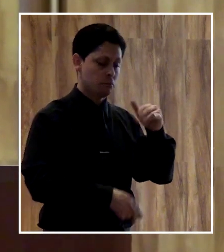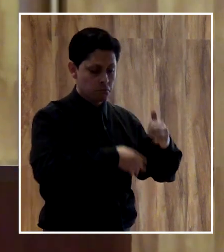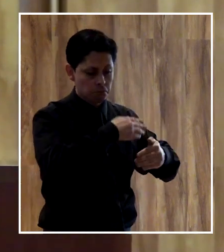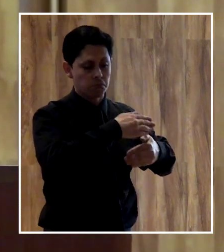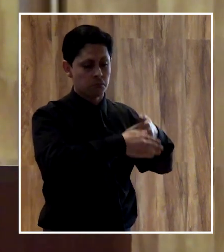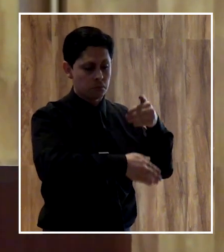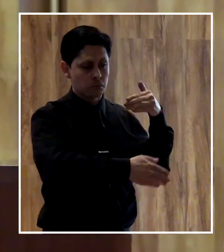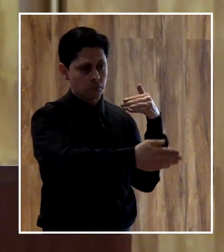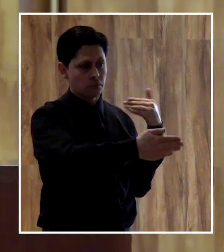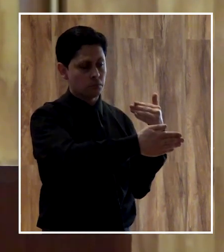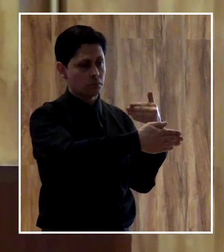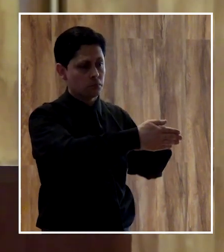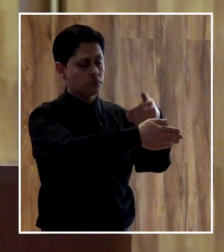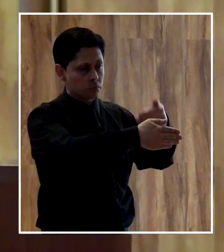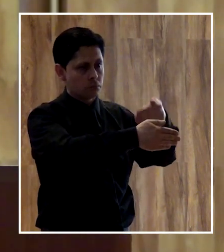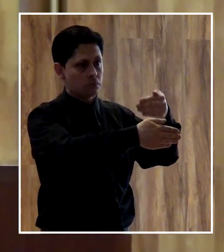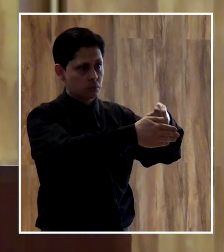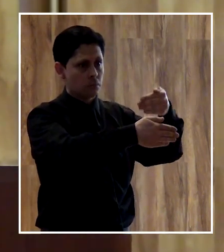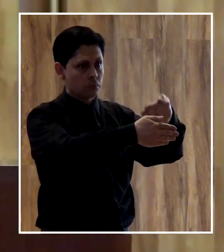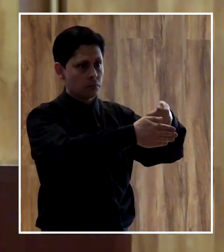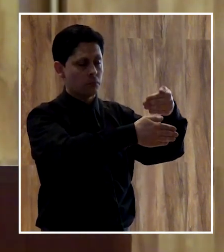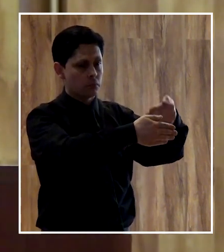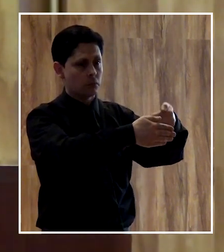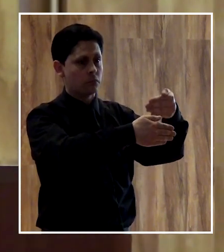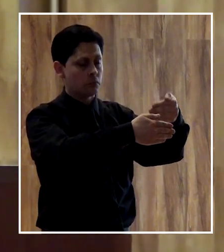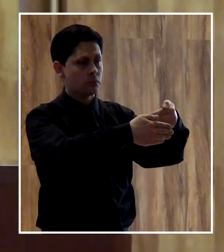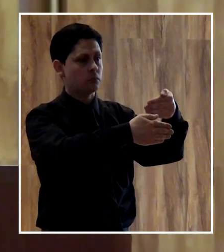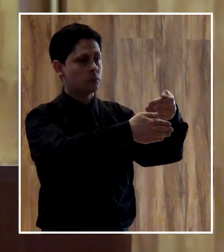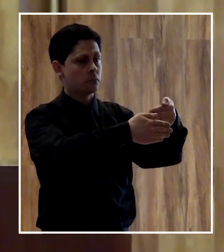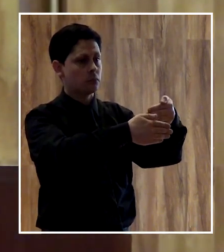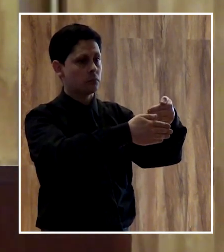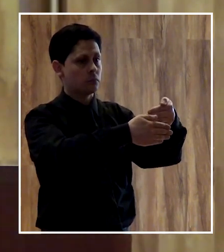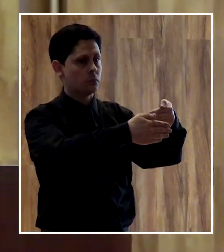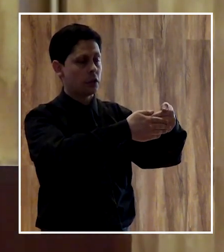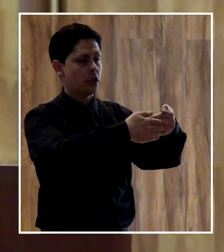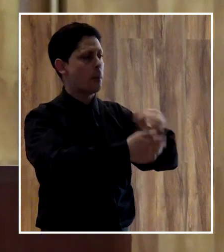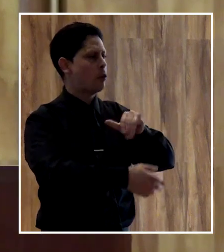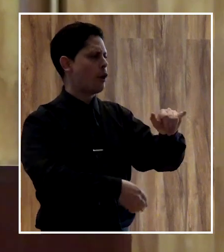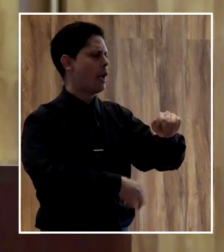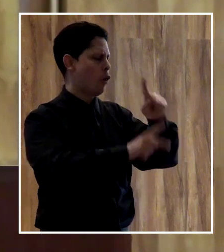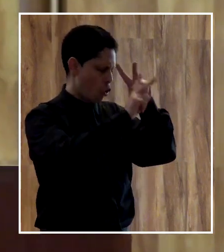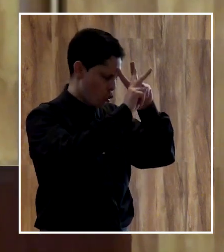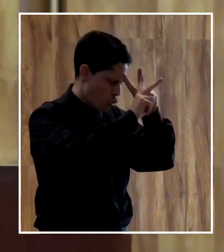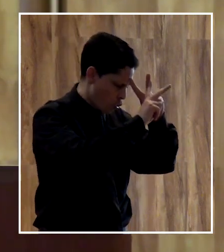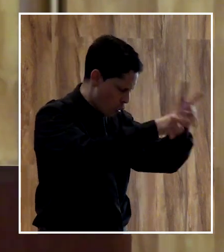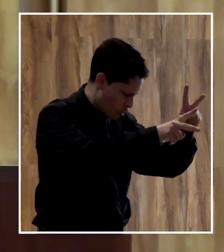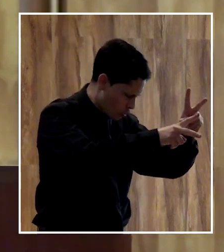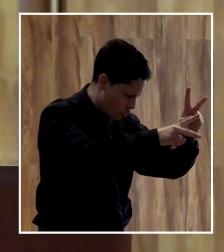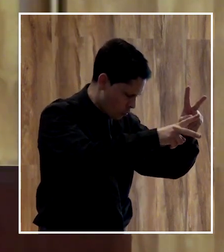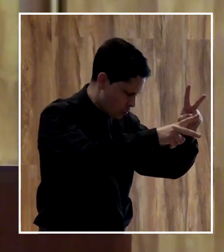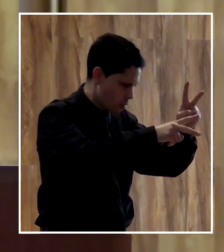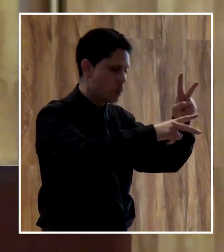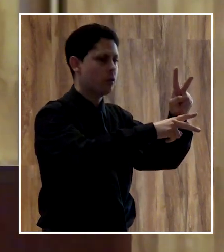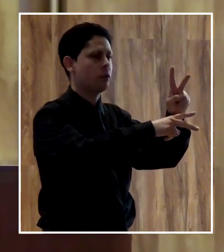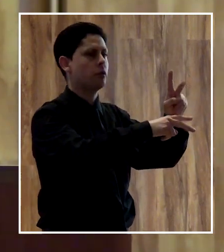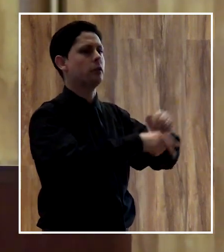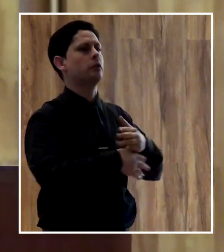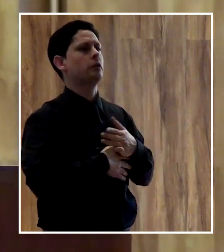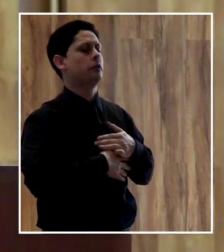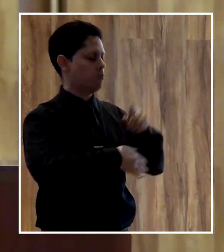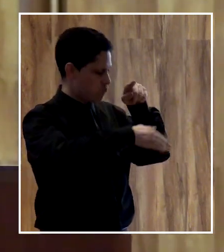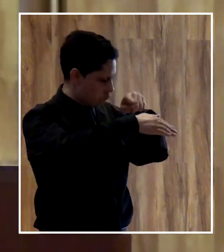continuó cuando tuve el honor o el privilegio, dentro de